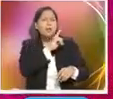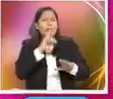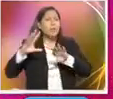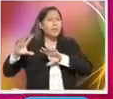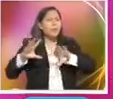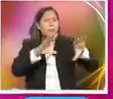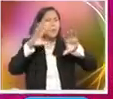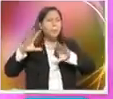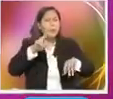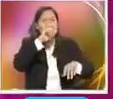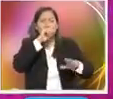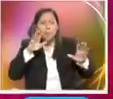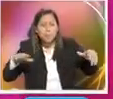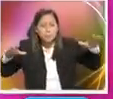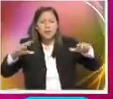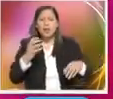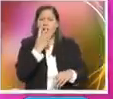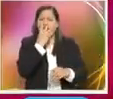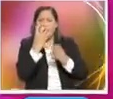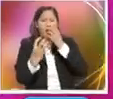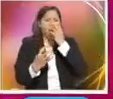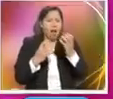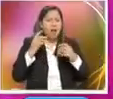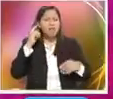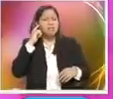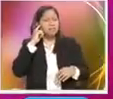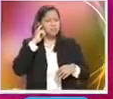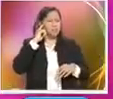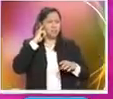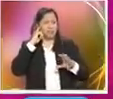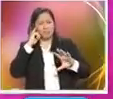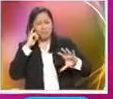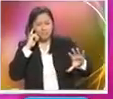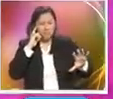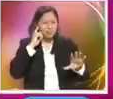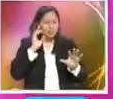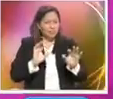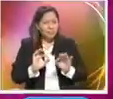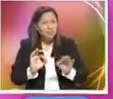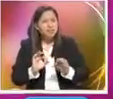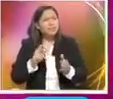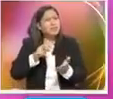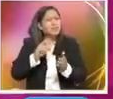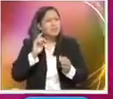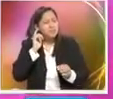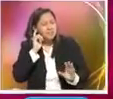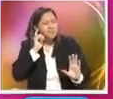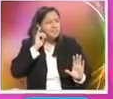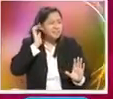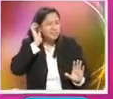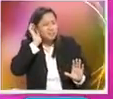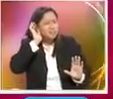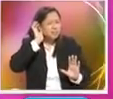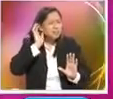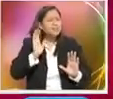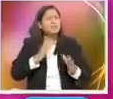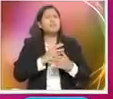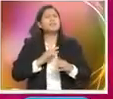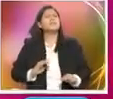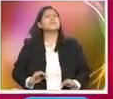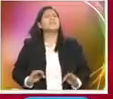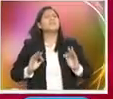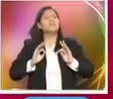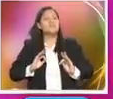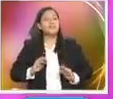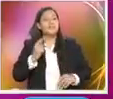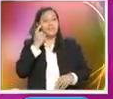viento, pájaros, gritos, de todo. Así es. Todo está modificado, ¿no? Como dices tú. Así es. Fíjate que la mayoría